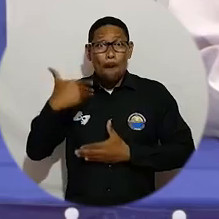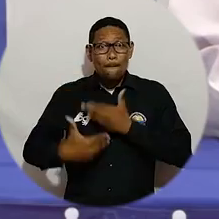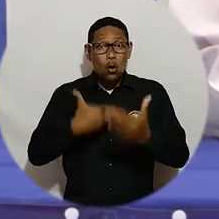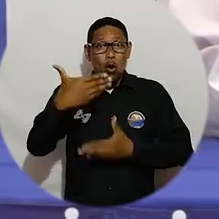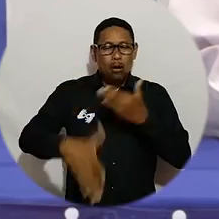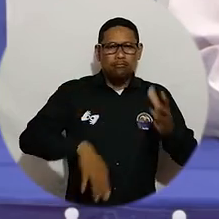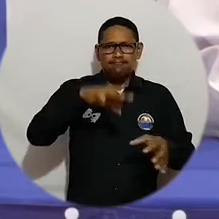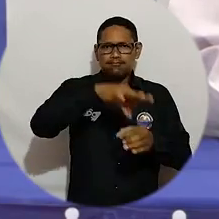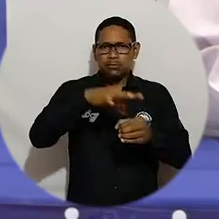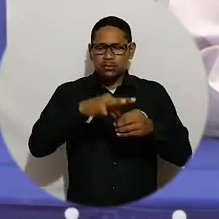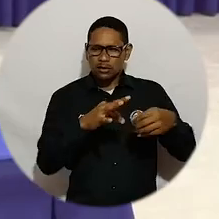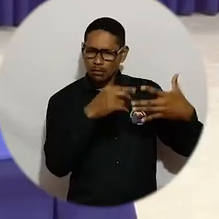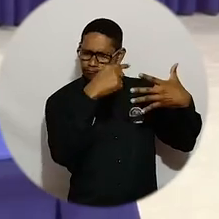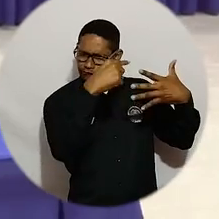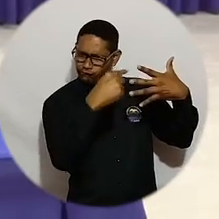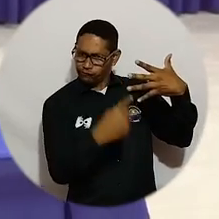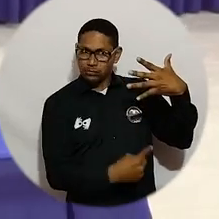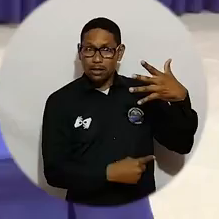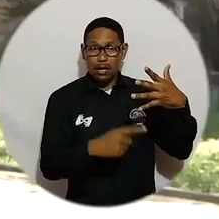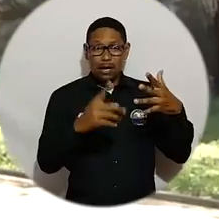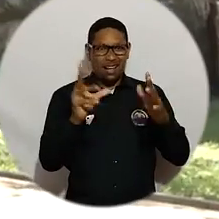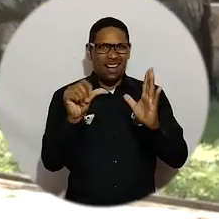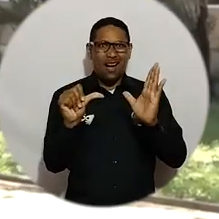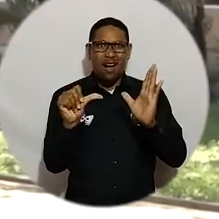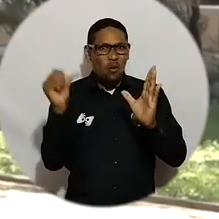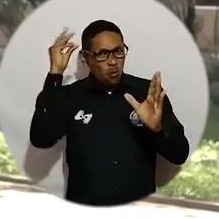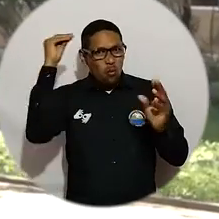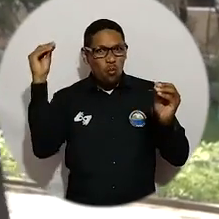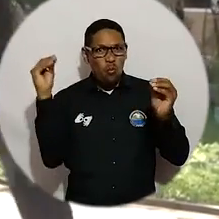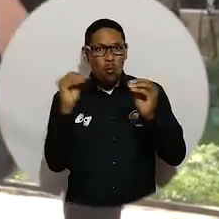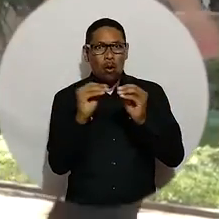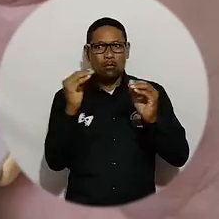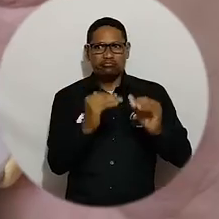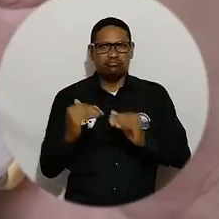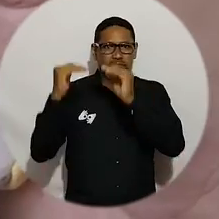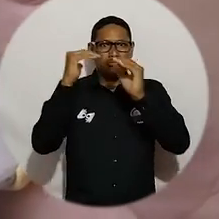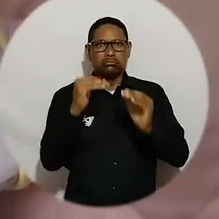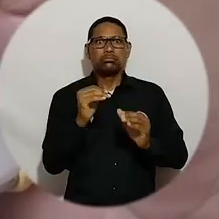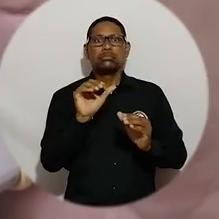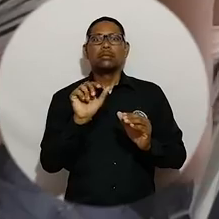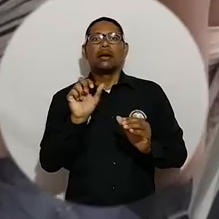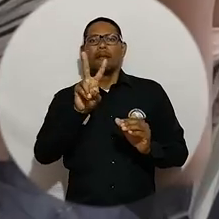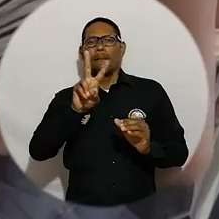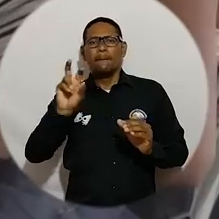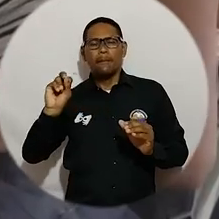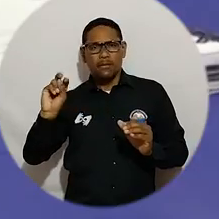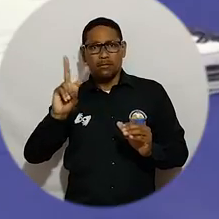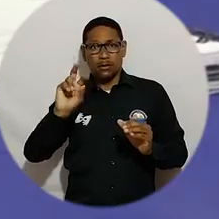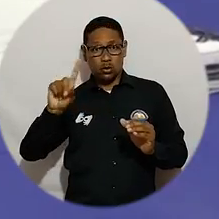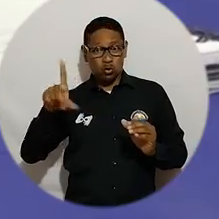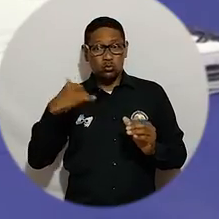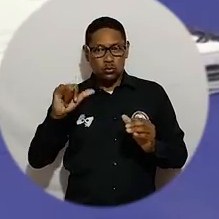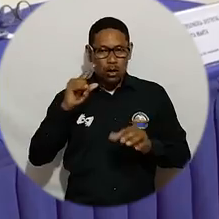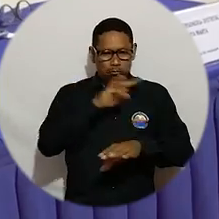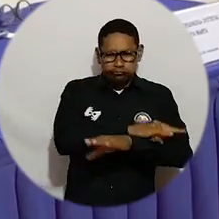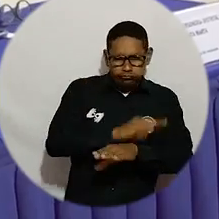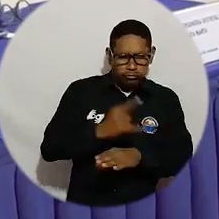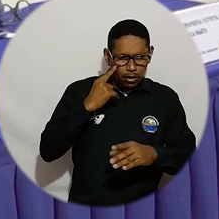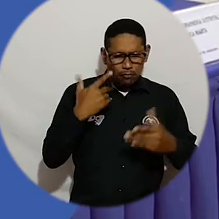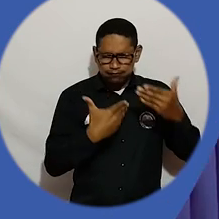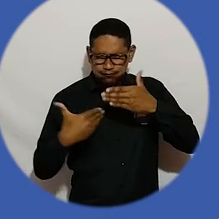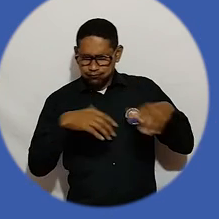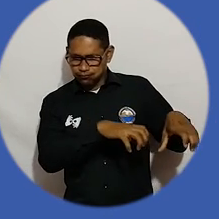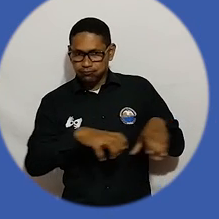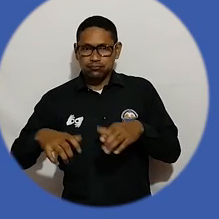elecciones cumplió con los principios establecidos en el Acuerdo Superior Nº 11 de 2021 y tuvo el acompañamiento de entidades de control y